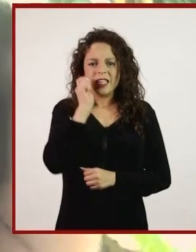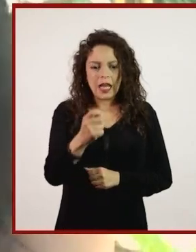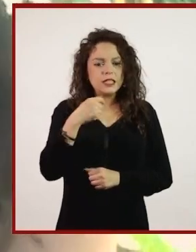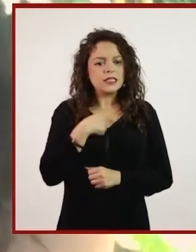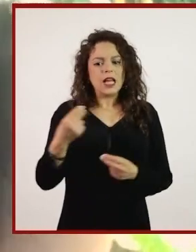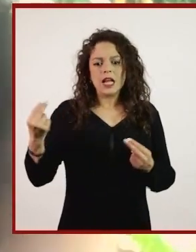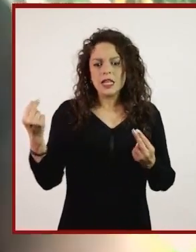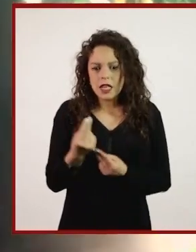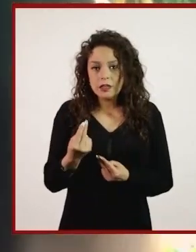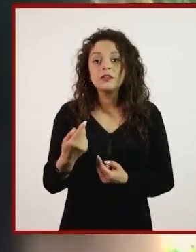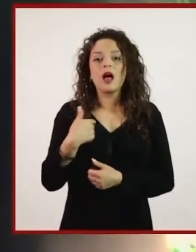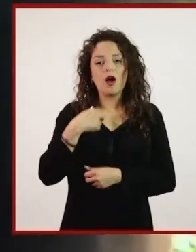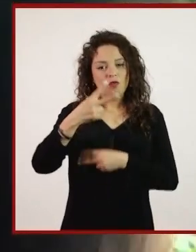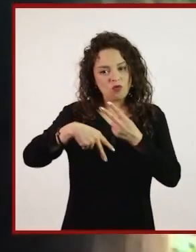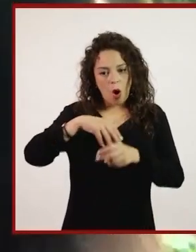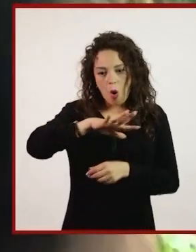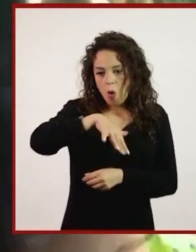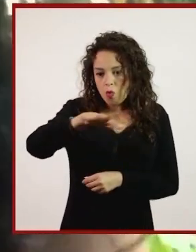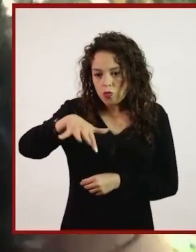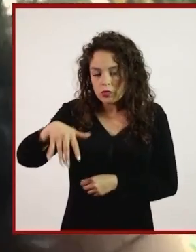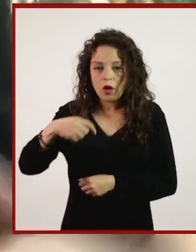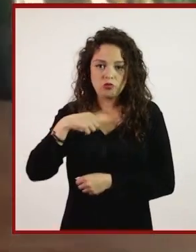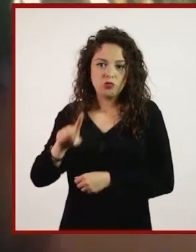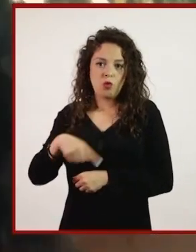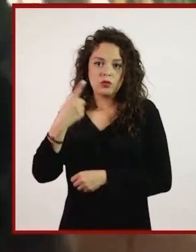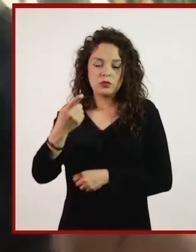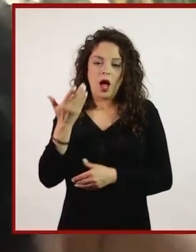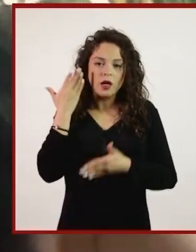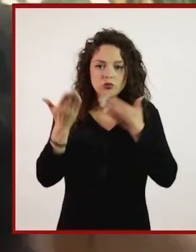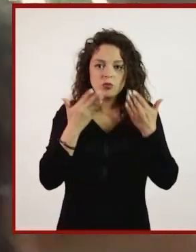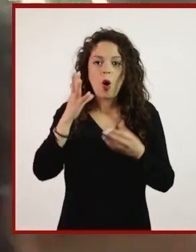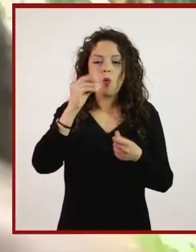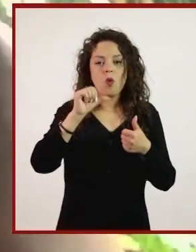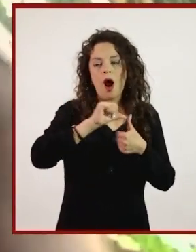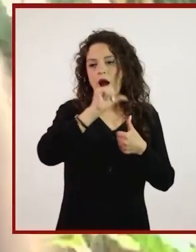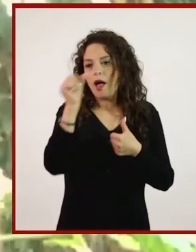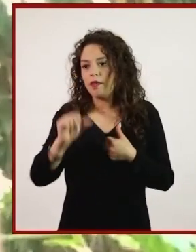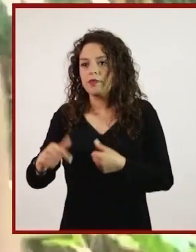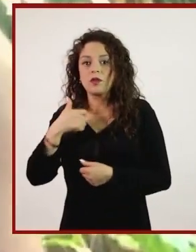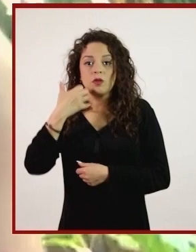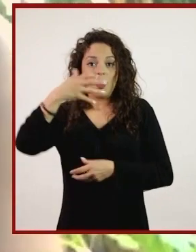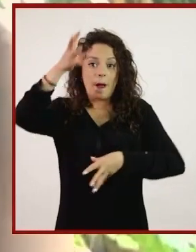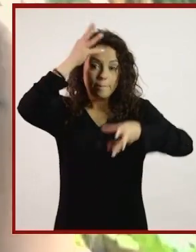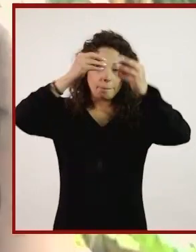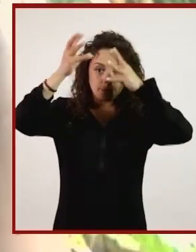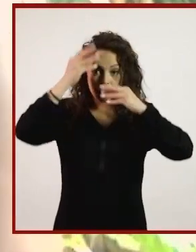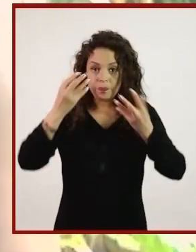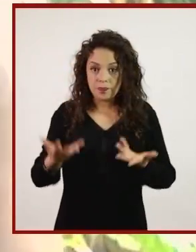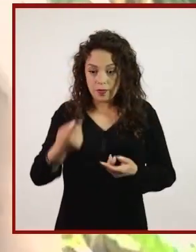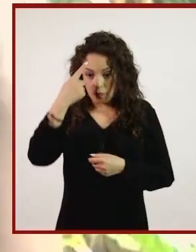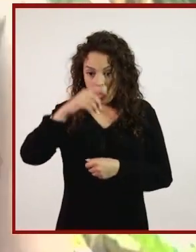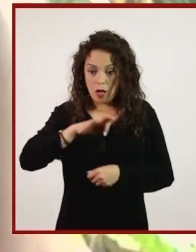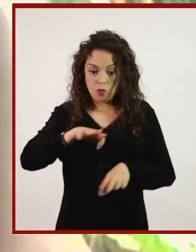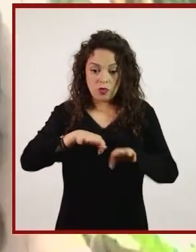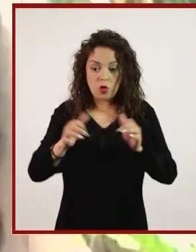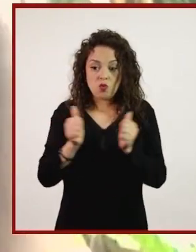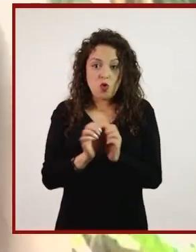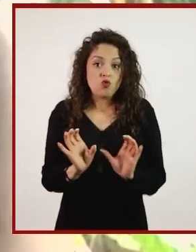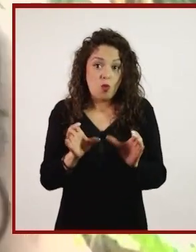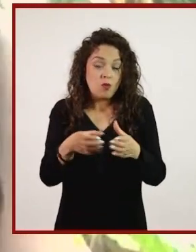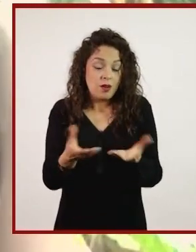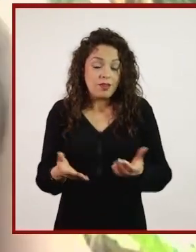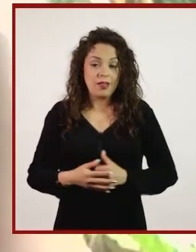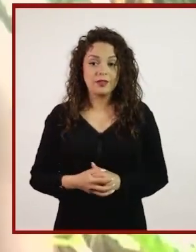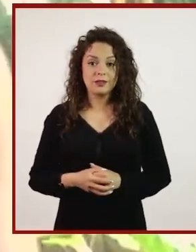eso es importantísimo saberlo. No es, tiene que ser así, sino qué necesito y cuál es mi búsqueda como artista, ¿no? O como estudiante que